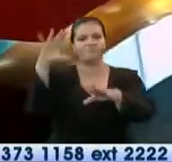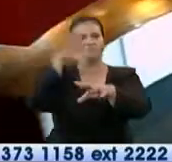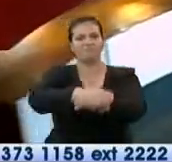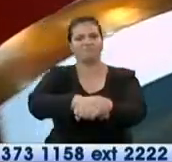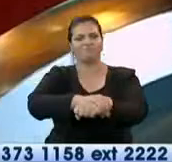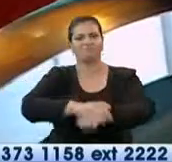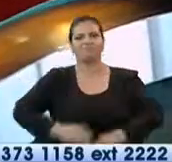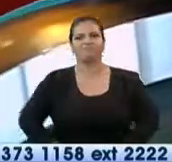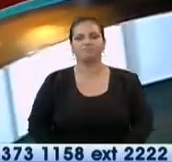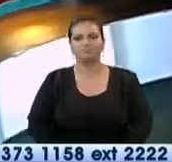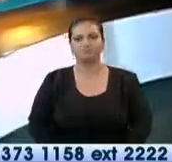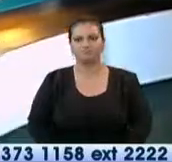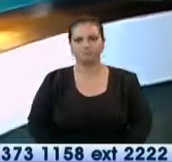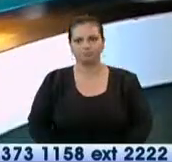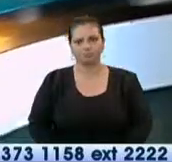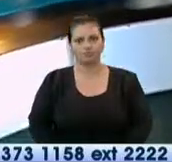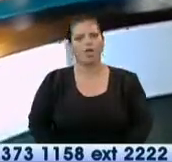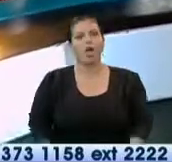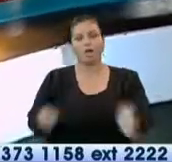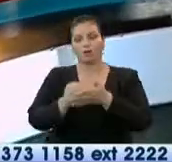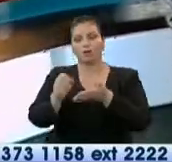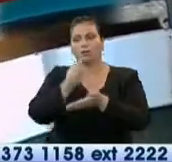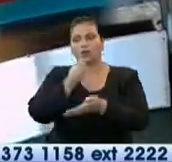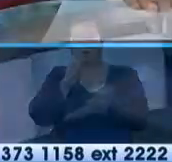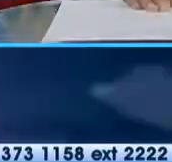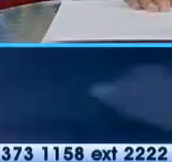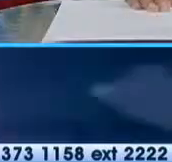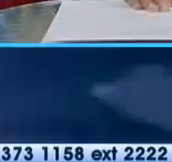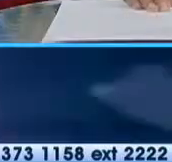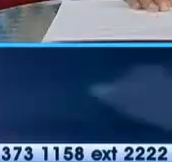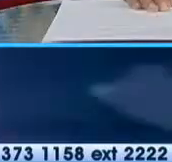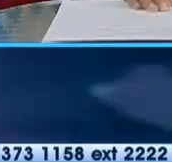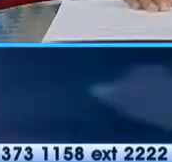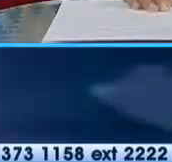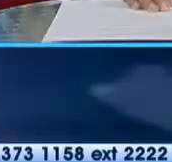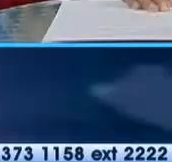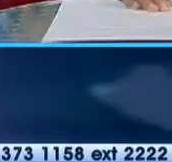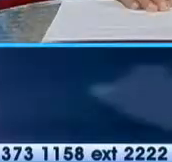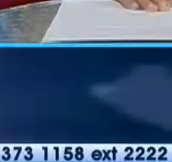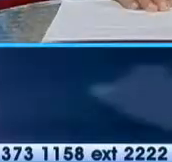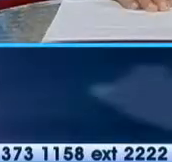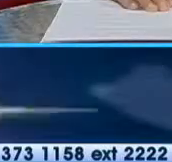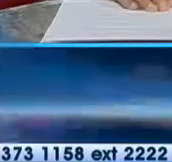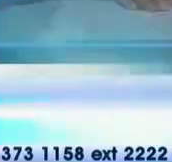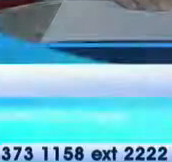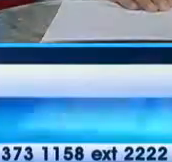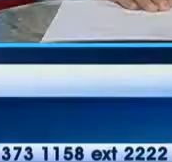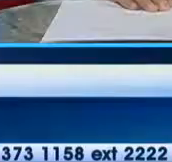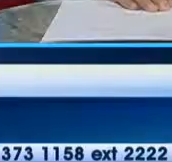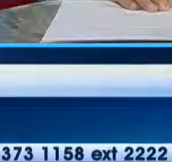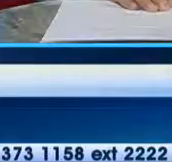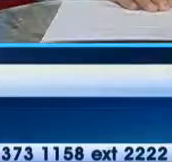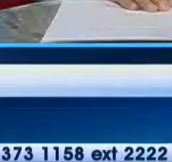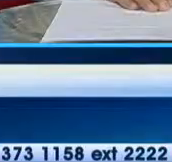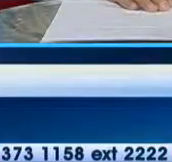Bueno, de inmediato con Jorge Salazar para que nos informe las novedades del sitio en el que se encuentra. Jorge, nuevamente contigo.